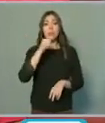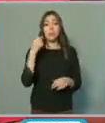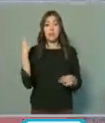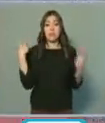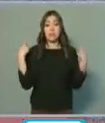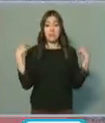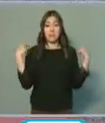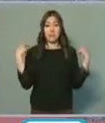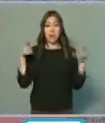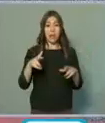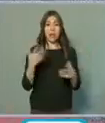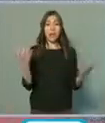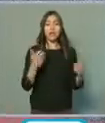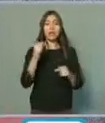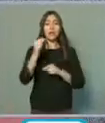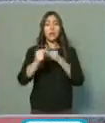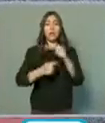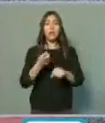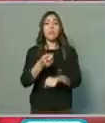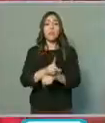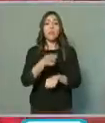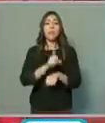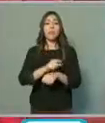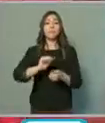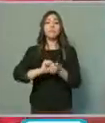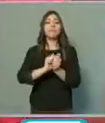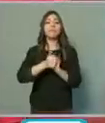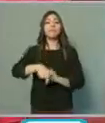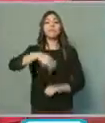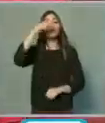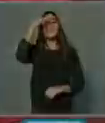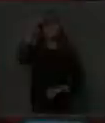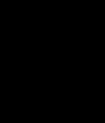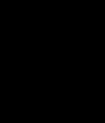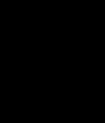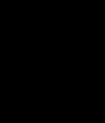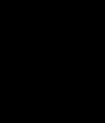México mejor. Claro Gracias a que ustedes. sí, no, de Felicidades verdad. también. Gracias. Gracias, que Gracias. tengas excelente día.